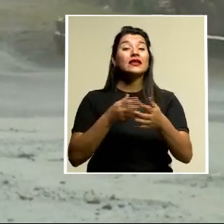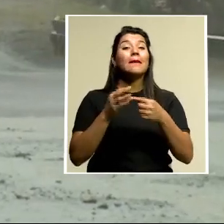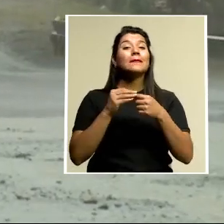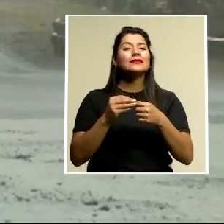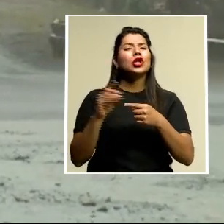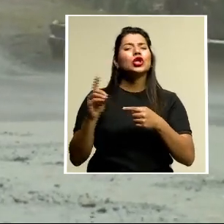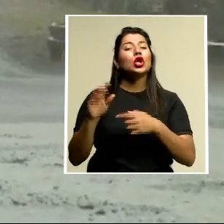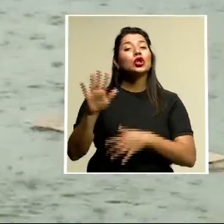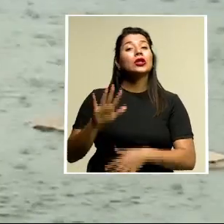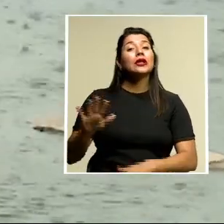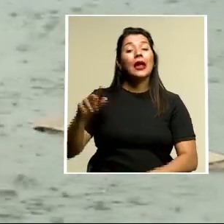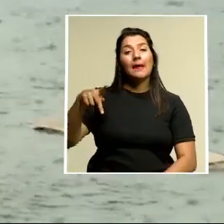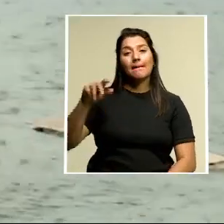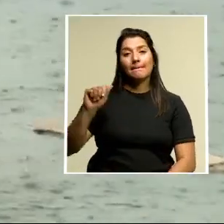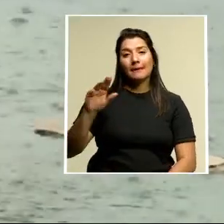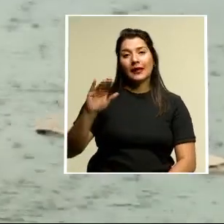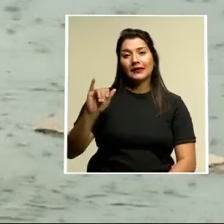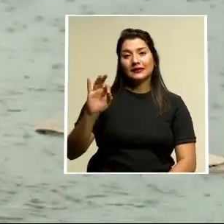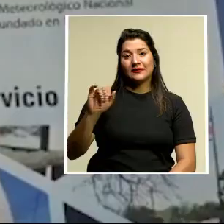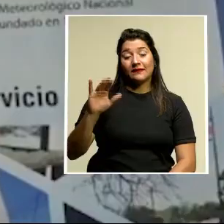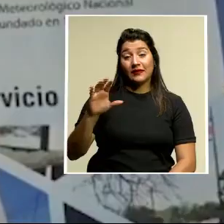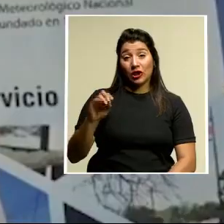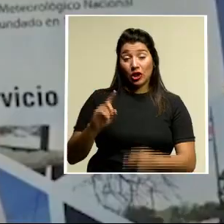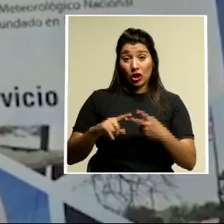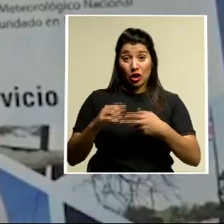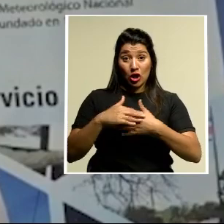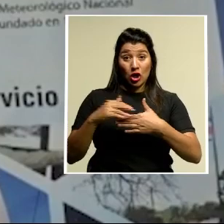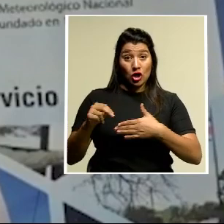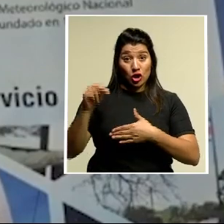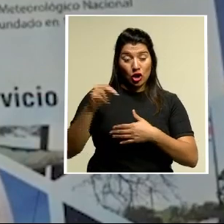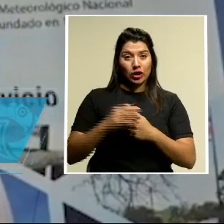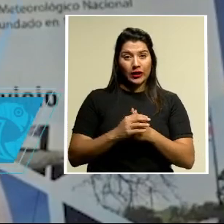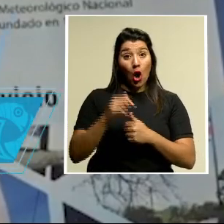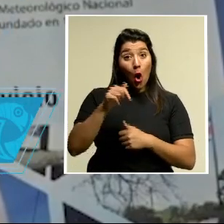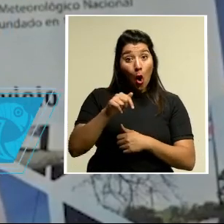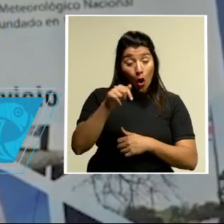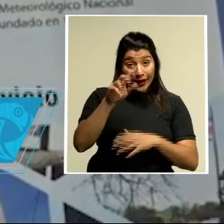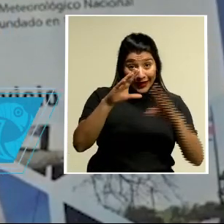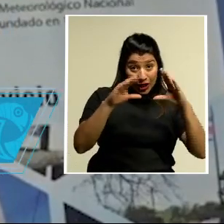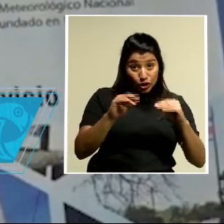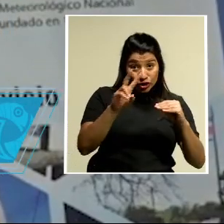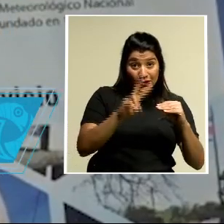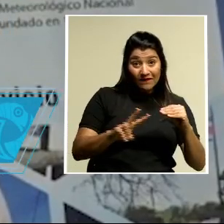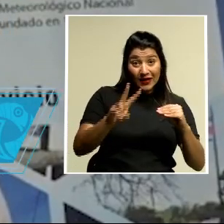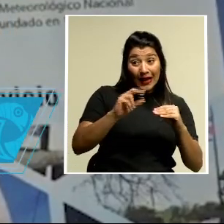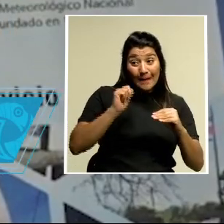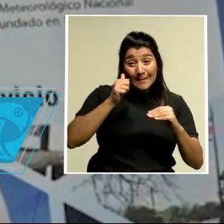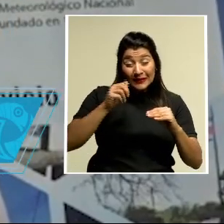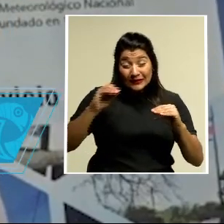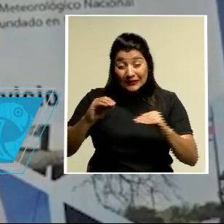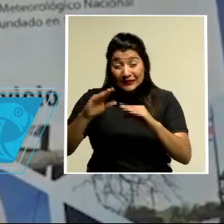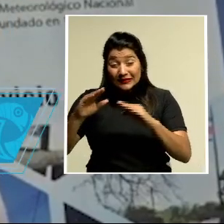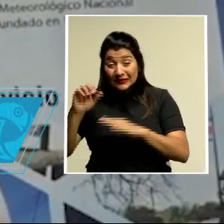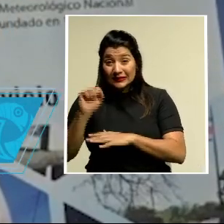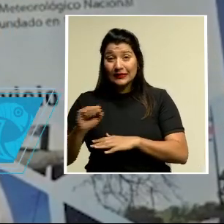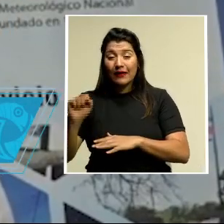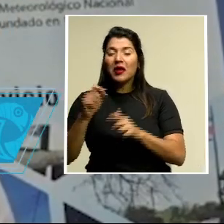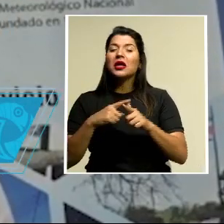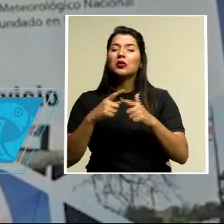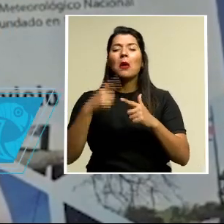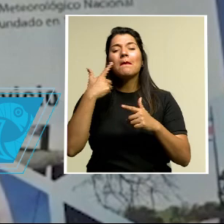director ejecutivo interino del CONAVI, Tomás Figueroa, sostuvo que esta decisión, como la de no ampliar los contratos de conservación, se tomó después